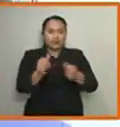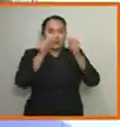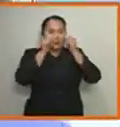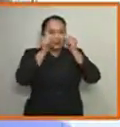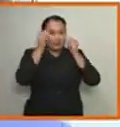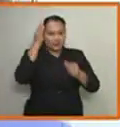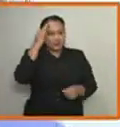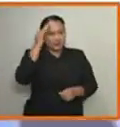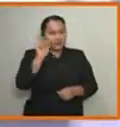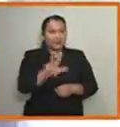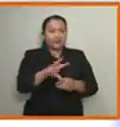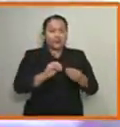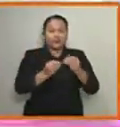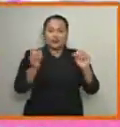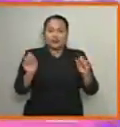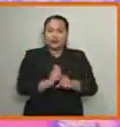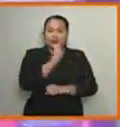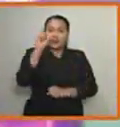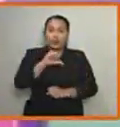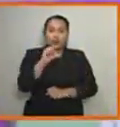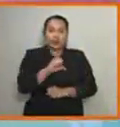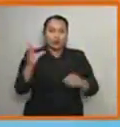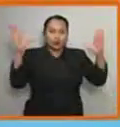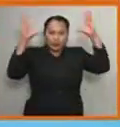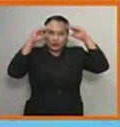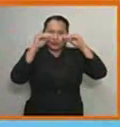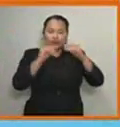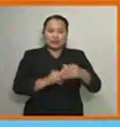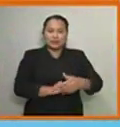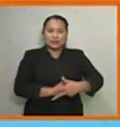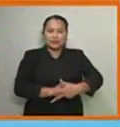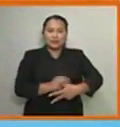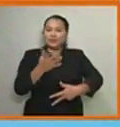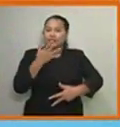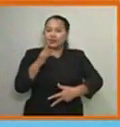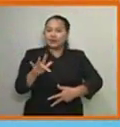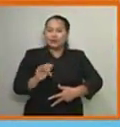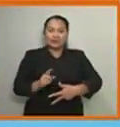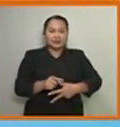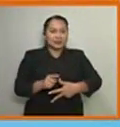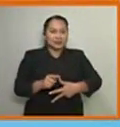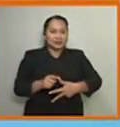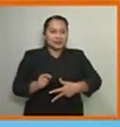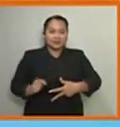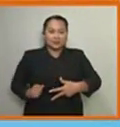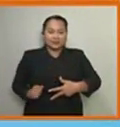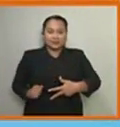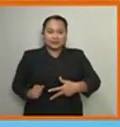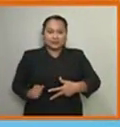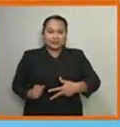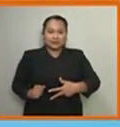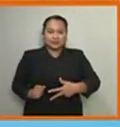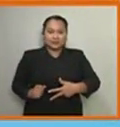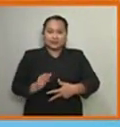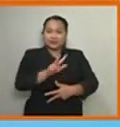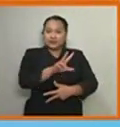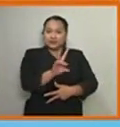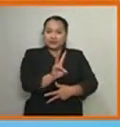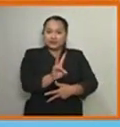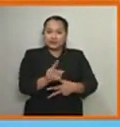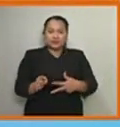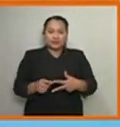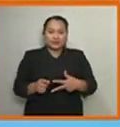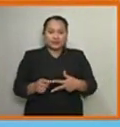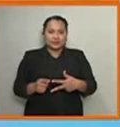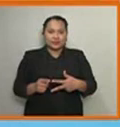números favorecidos para esta noche. Primer número ganador, suerte, porque este es el 27. Segundo número